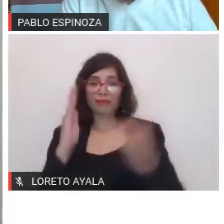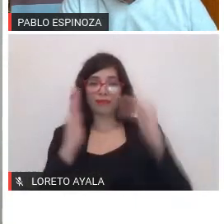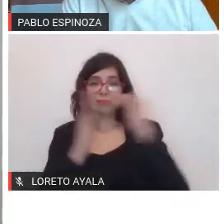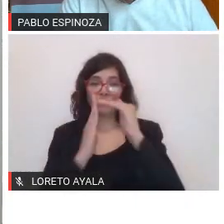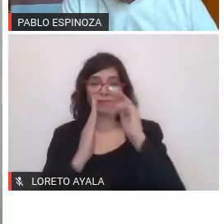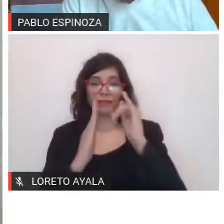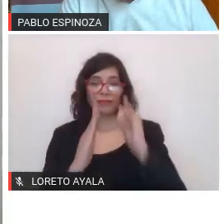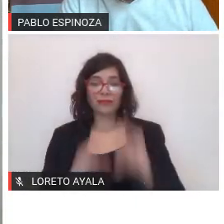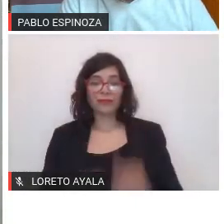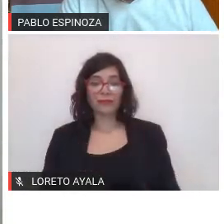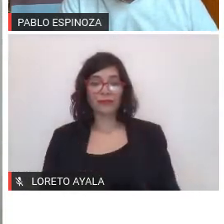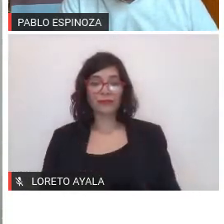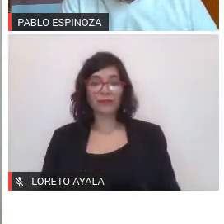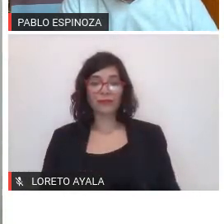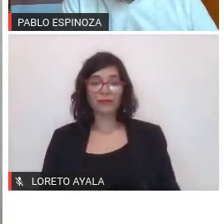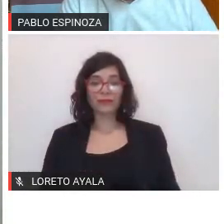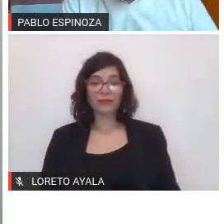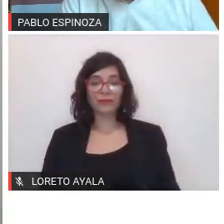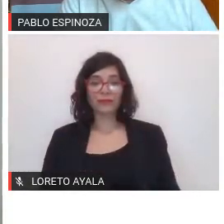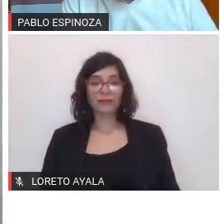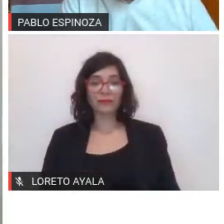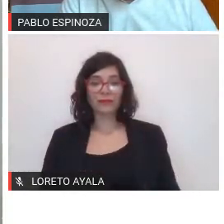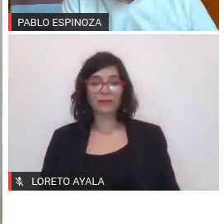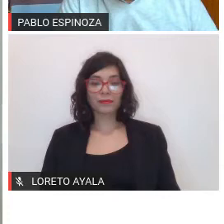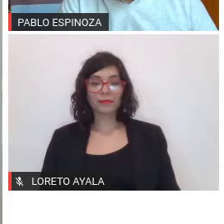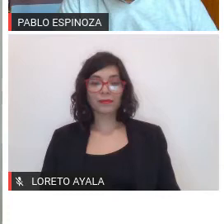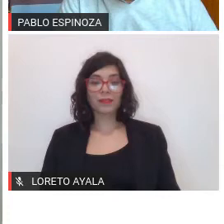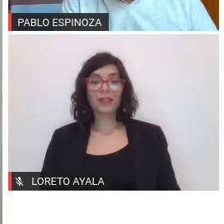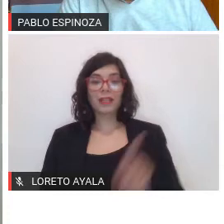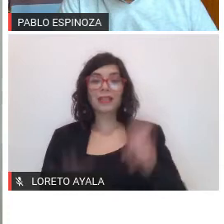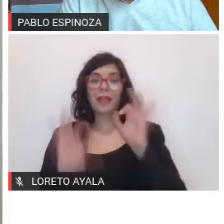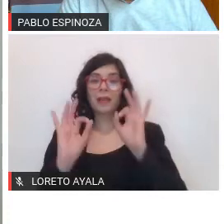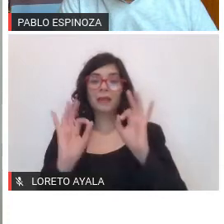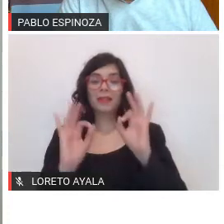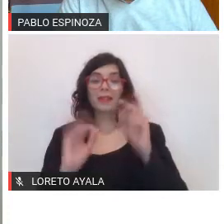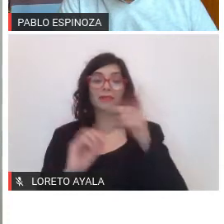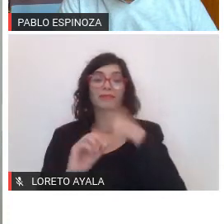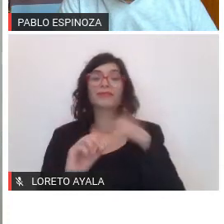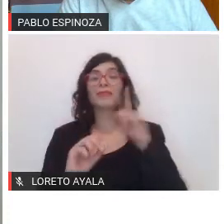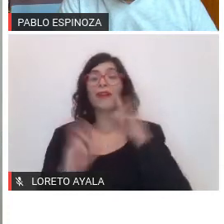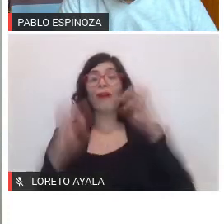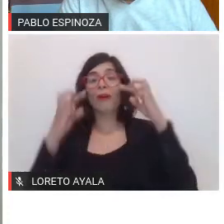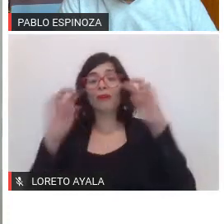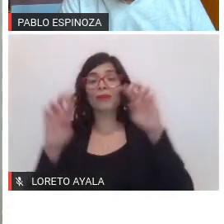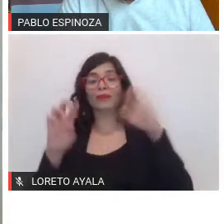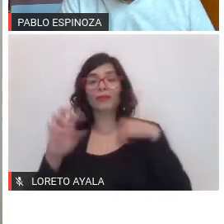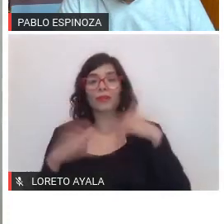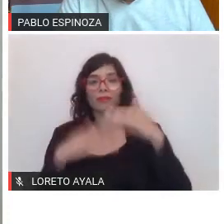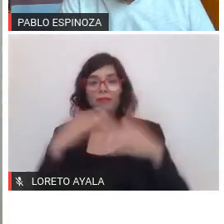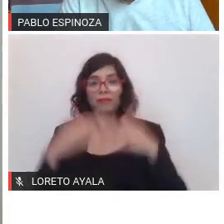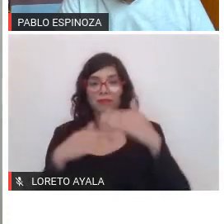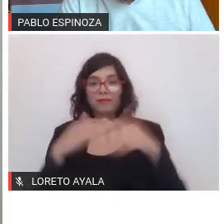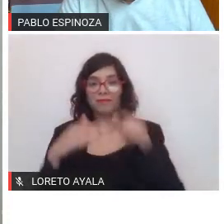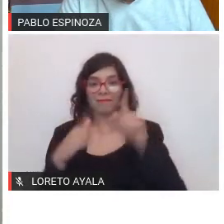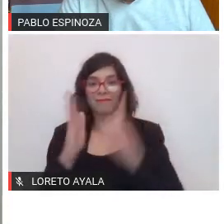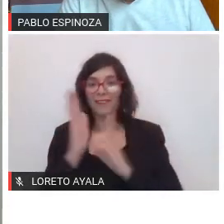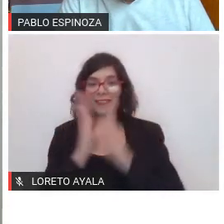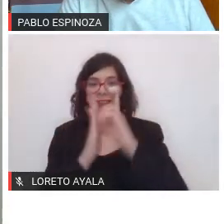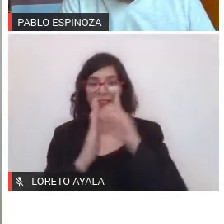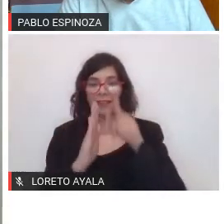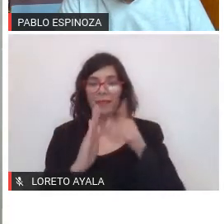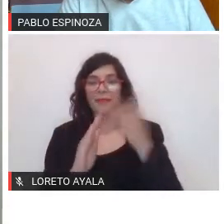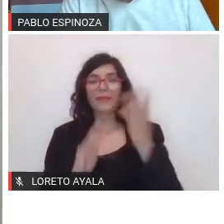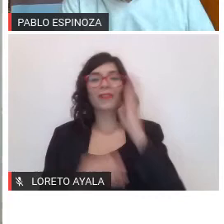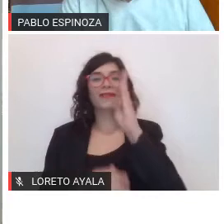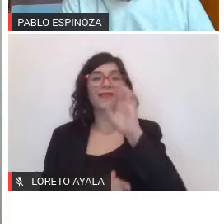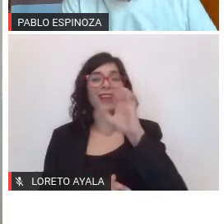es, profesor de Educación Física con esa especialidad. He tenido la oportunidad también de especializarme en esa área en una beca de intercambio